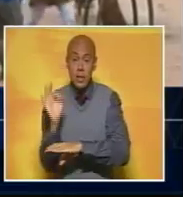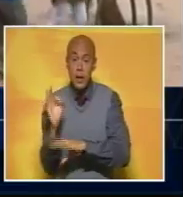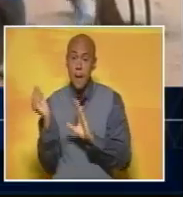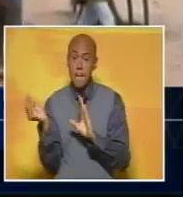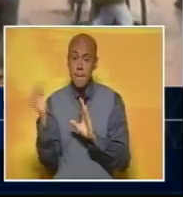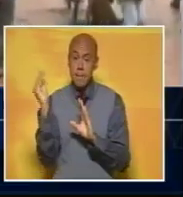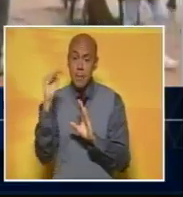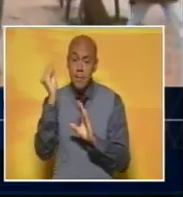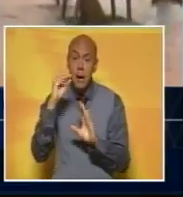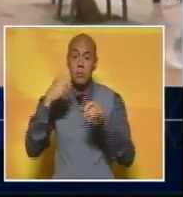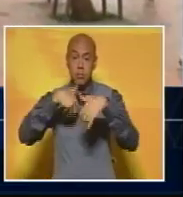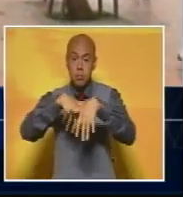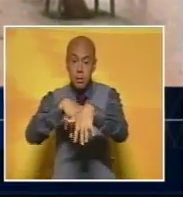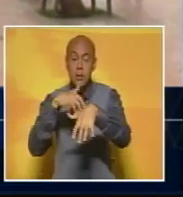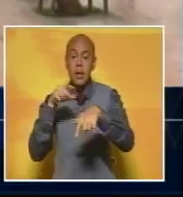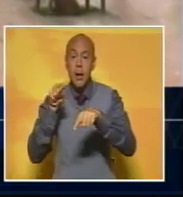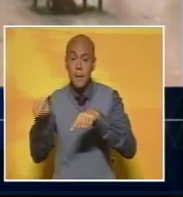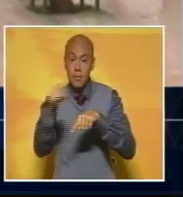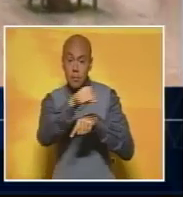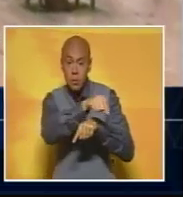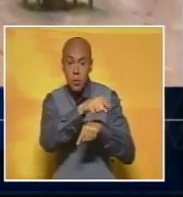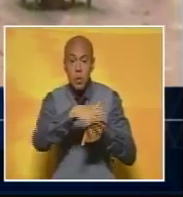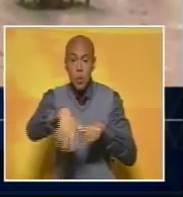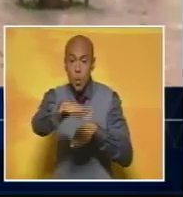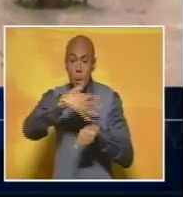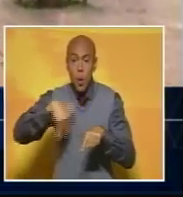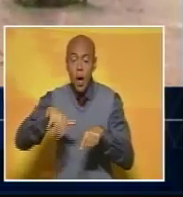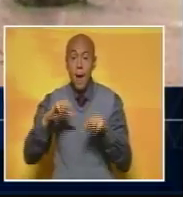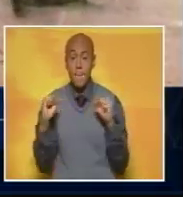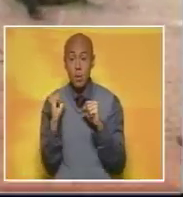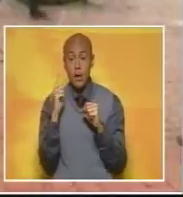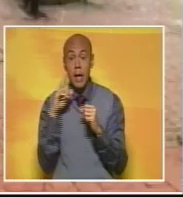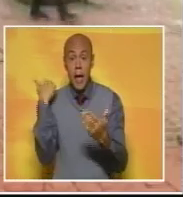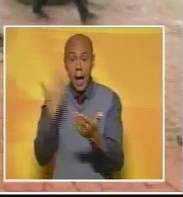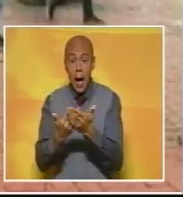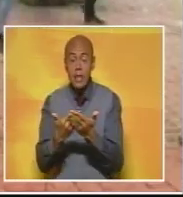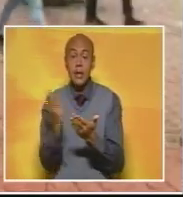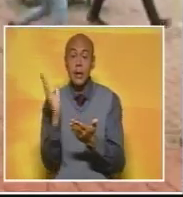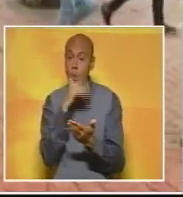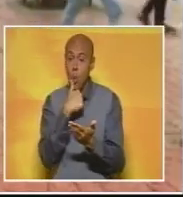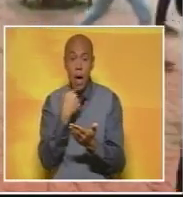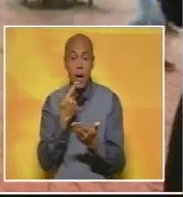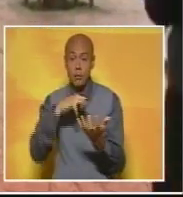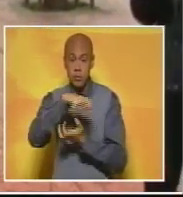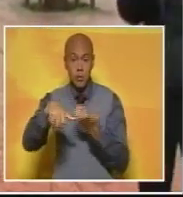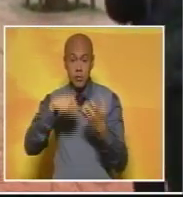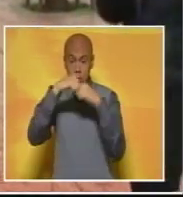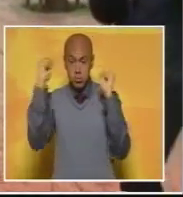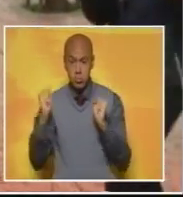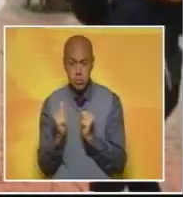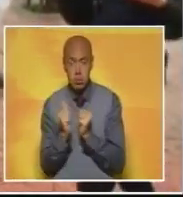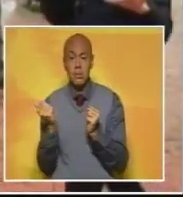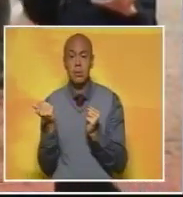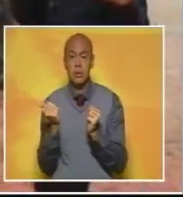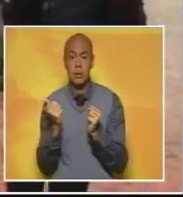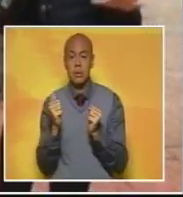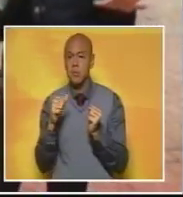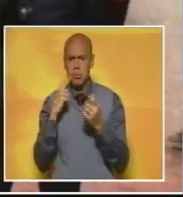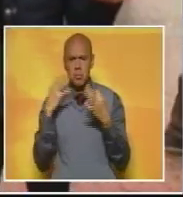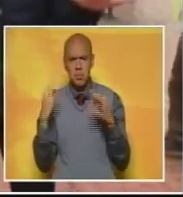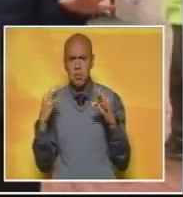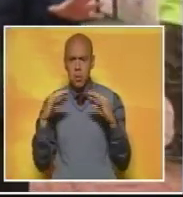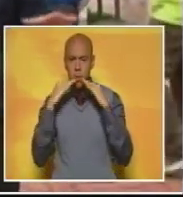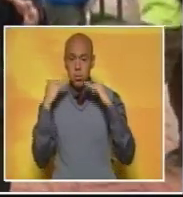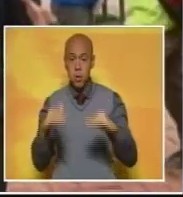más manifestaciones en varios sitios de Bogotá. Hasta ahora no se han presentado disturbios ni problemas de orden público, pero